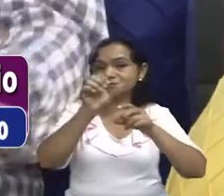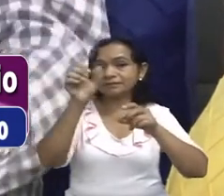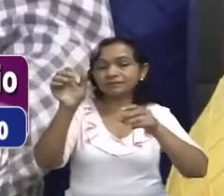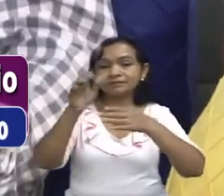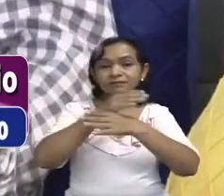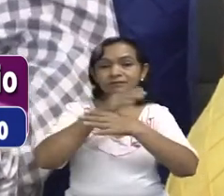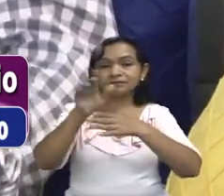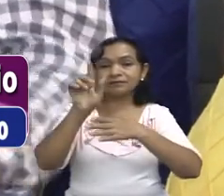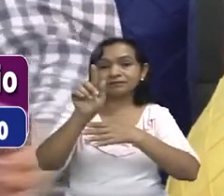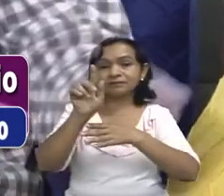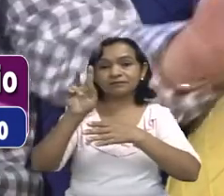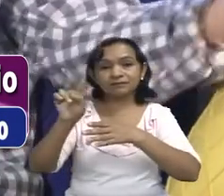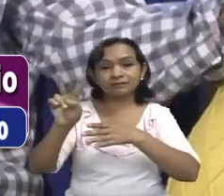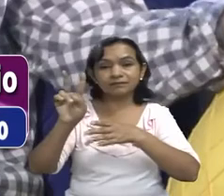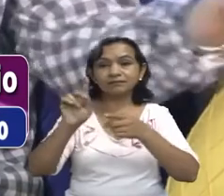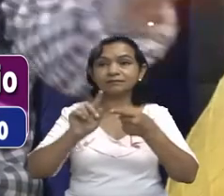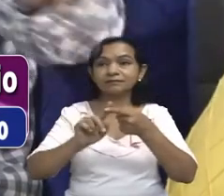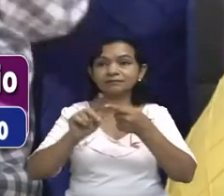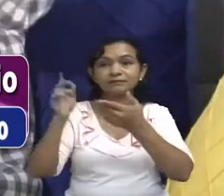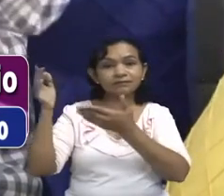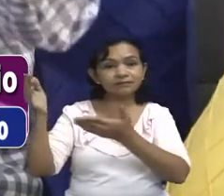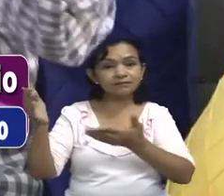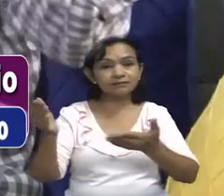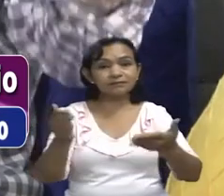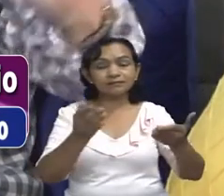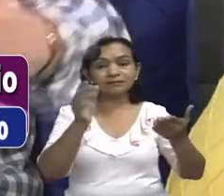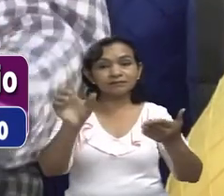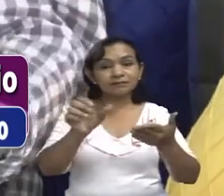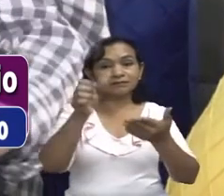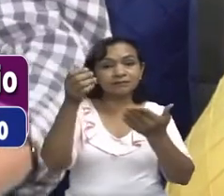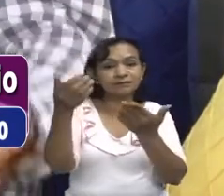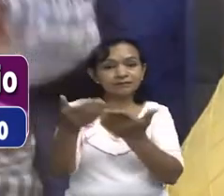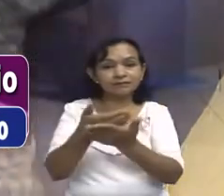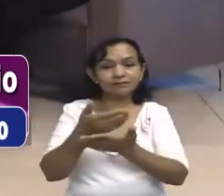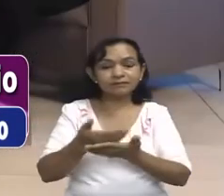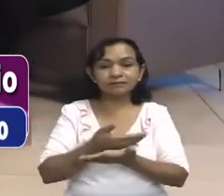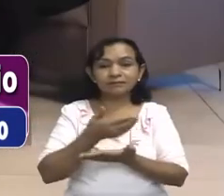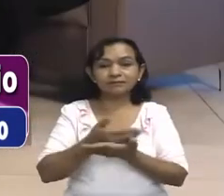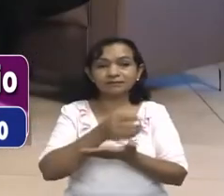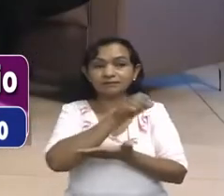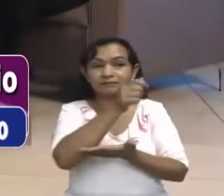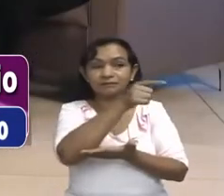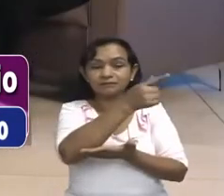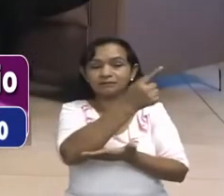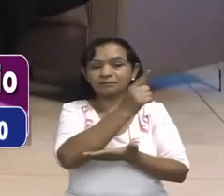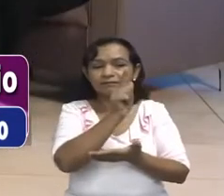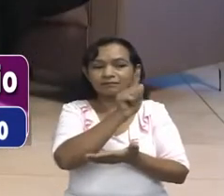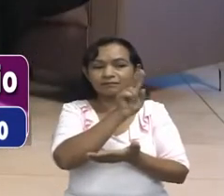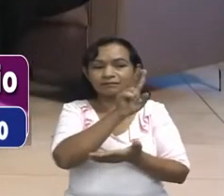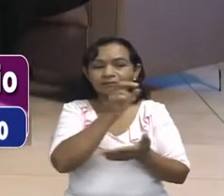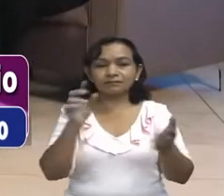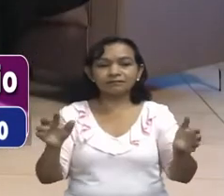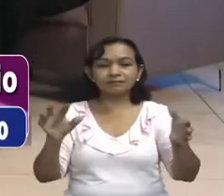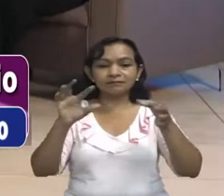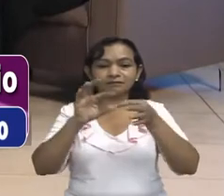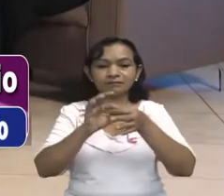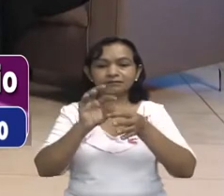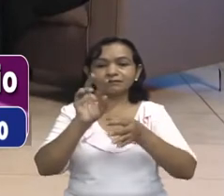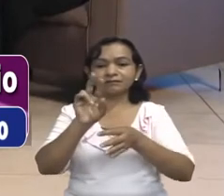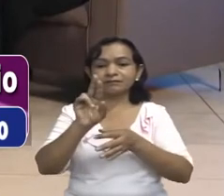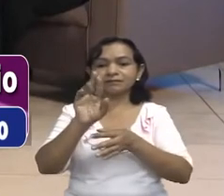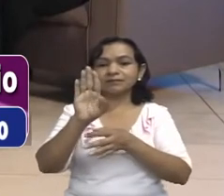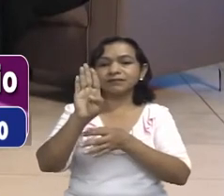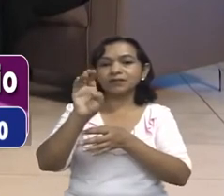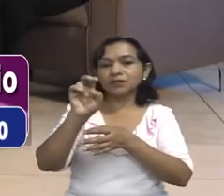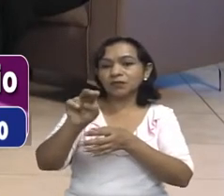de comunicación. Y le da la bienvenida también a otros que han venido de medios de comunicación a sumarse al canal. Aquí vemos a Rubén, ¿verdad? Y